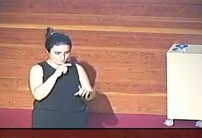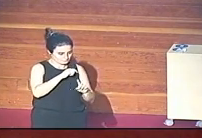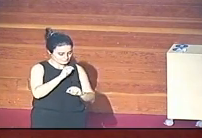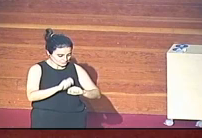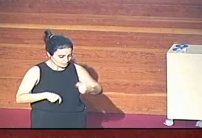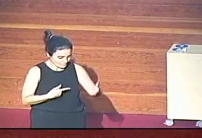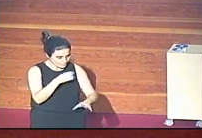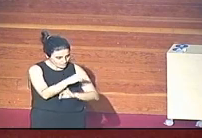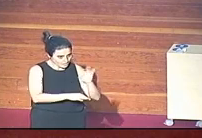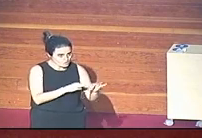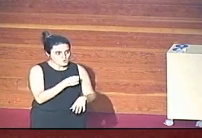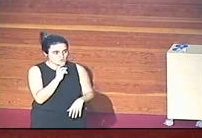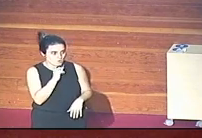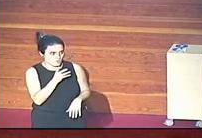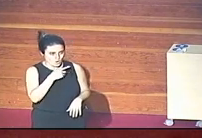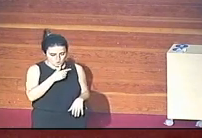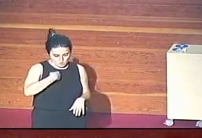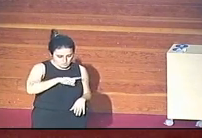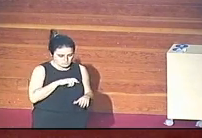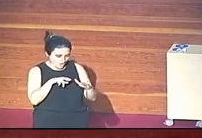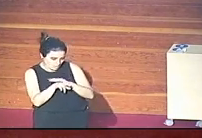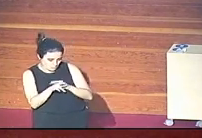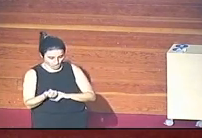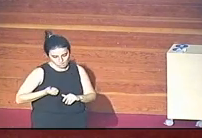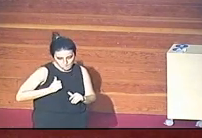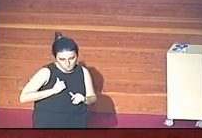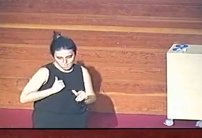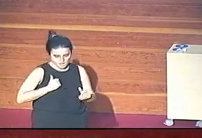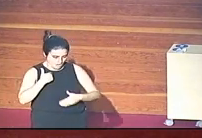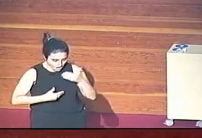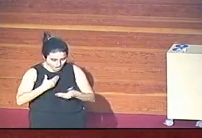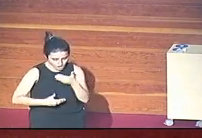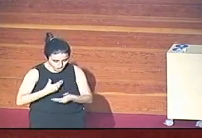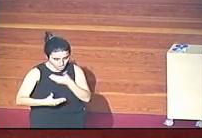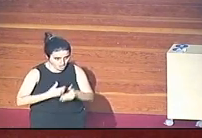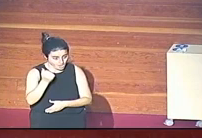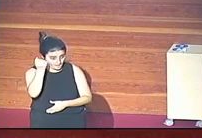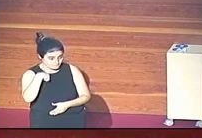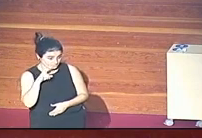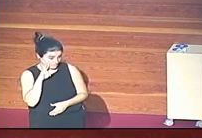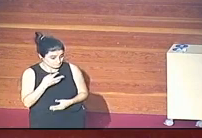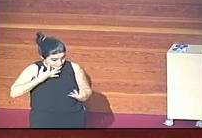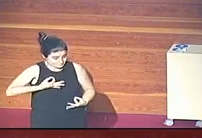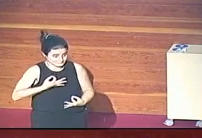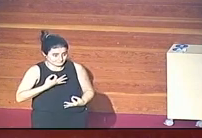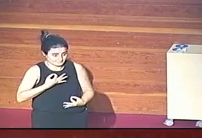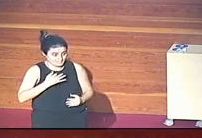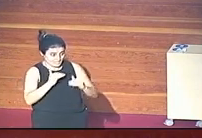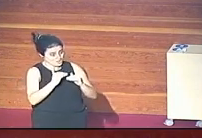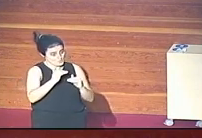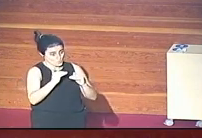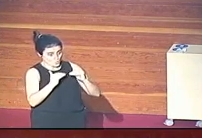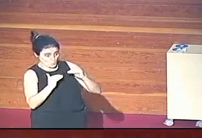nosotros explotamos recursos y extranjera mos recursos pues estamos viendo que ese equilibrio cada vez es más